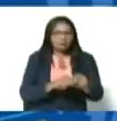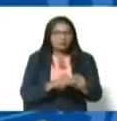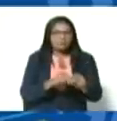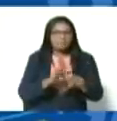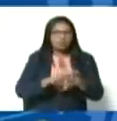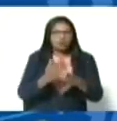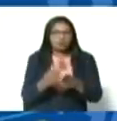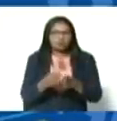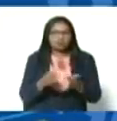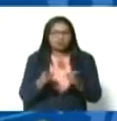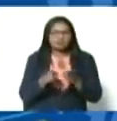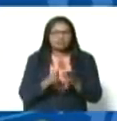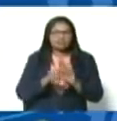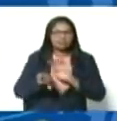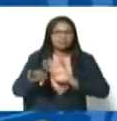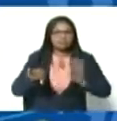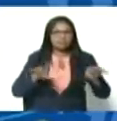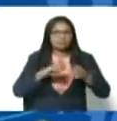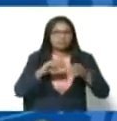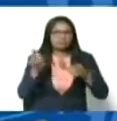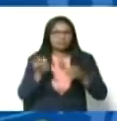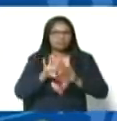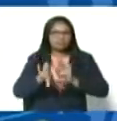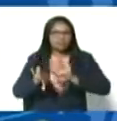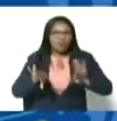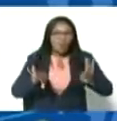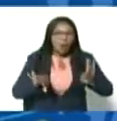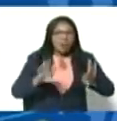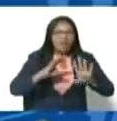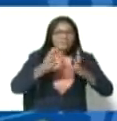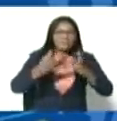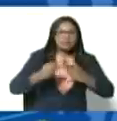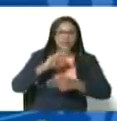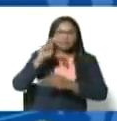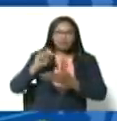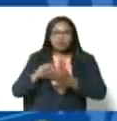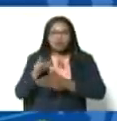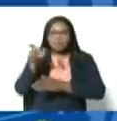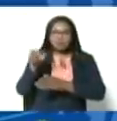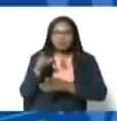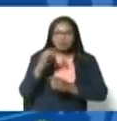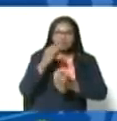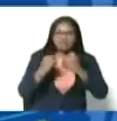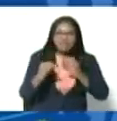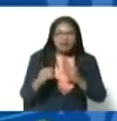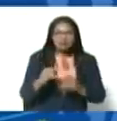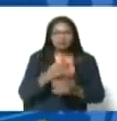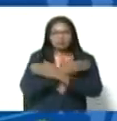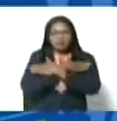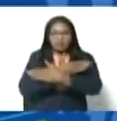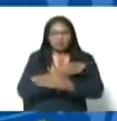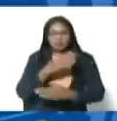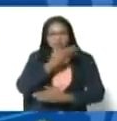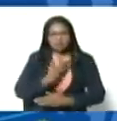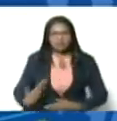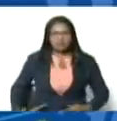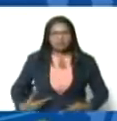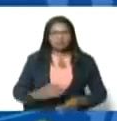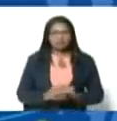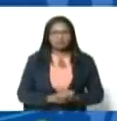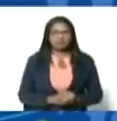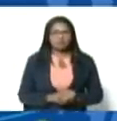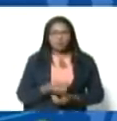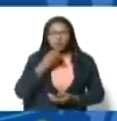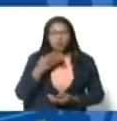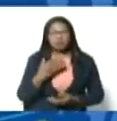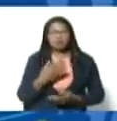brechas comerciales entre la empresa nacional y el consumidor final. Un abrazo, presidente. Bueno, excelente.